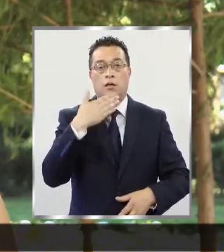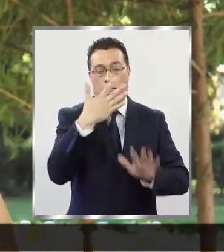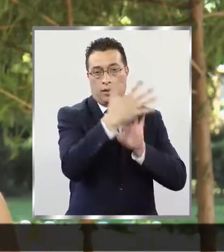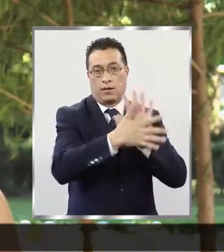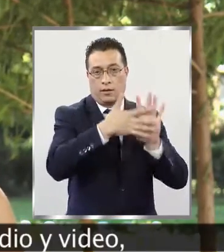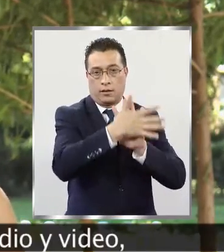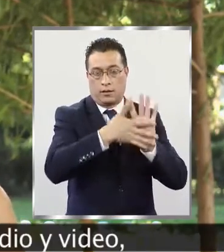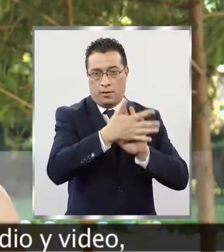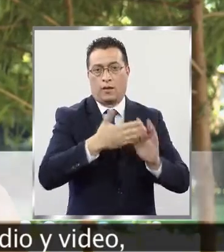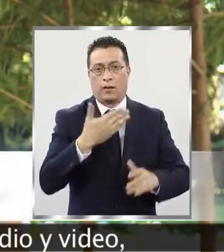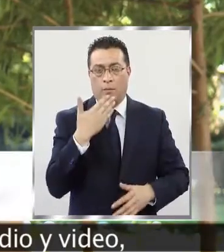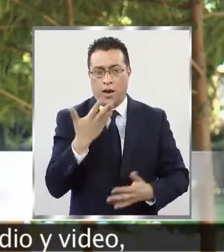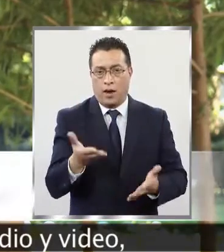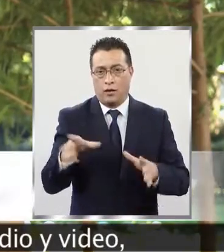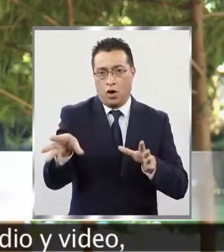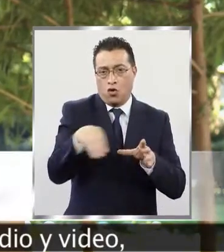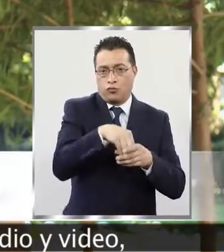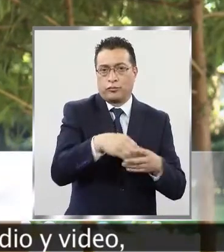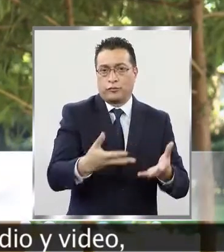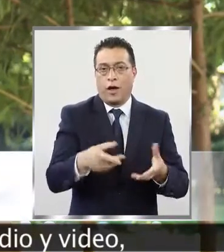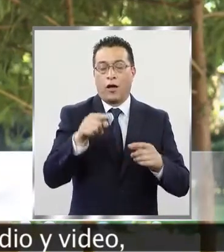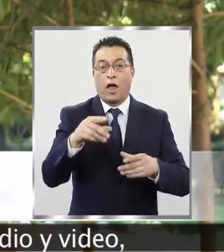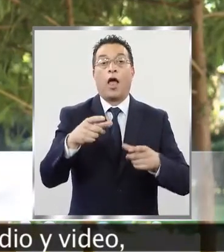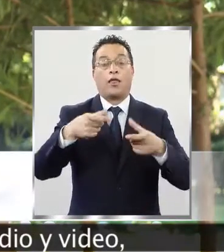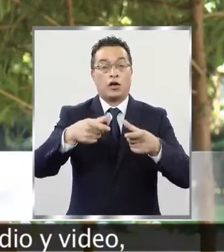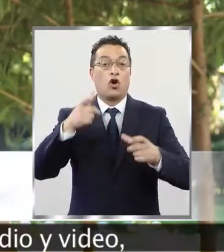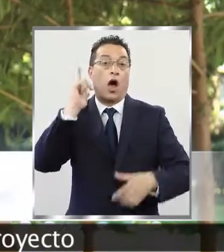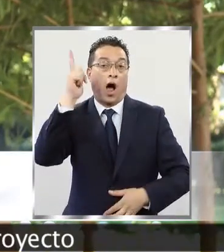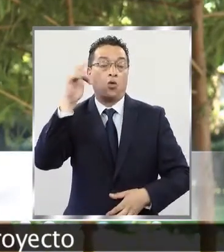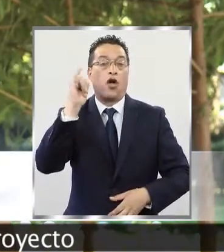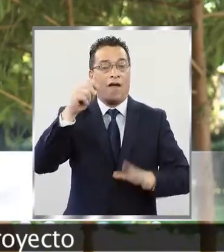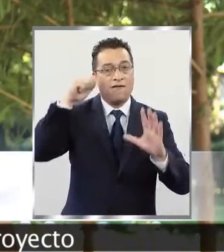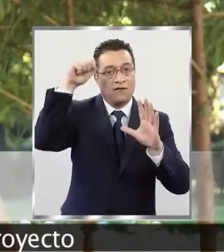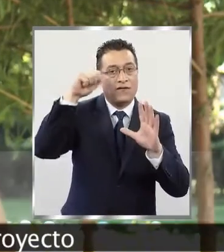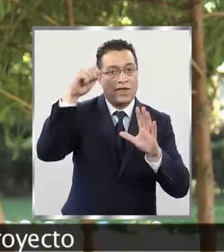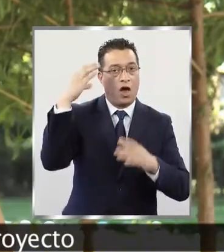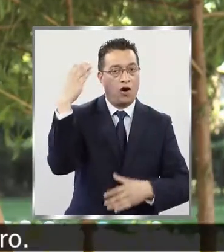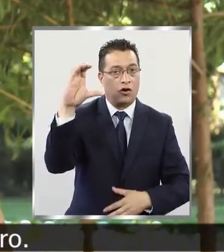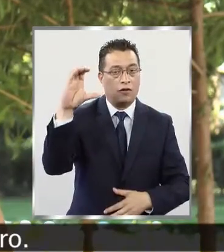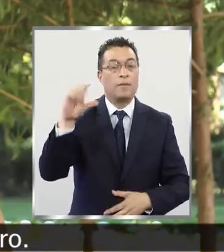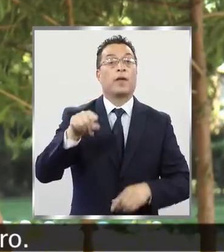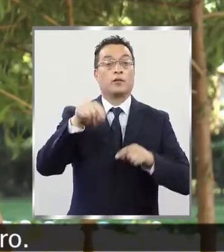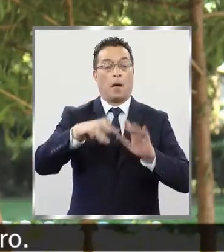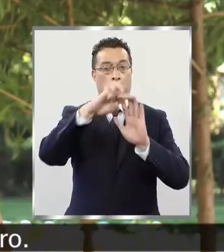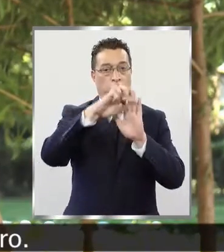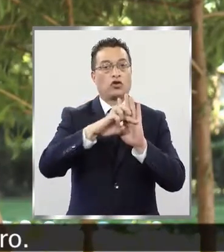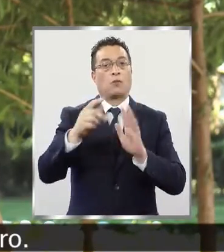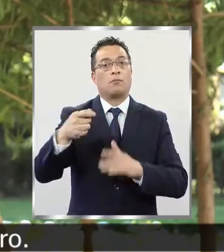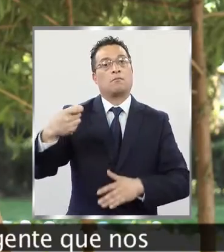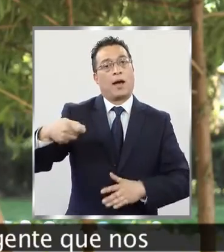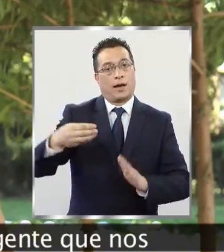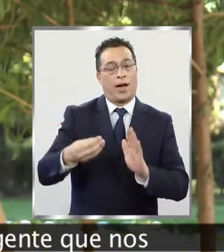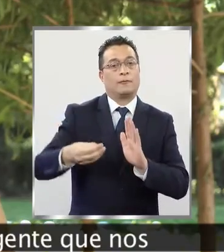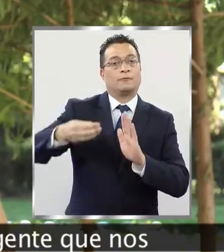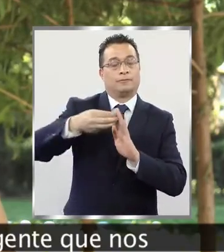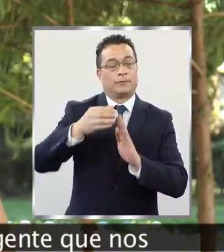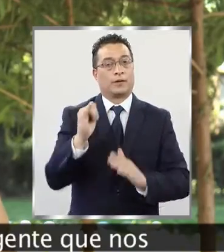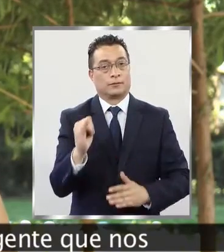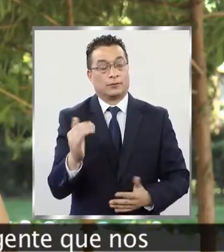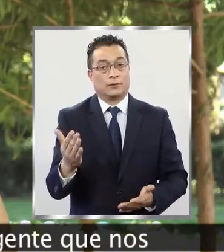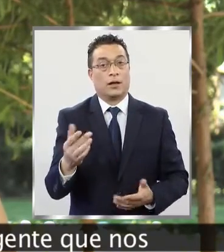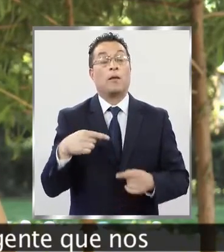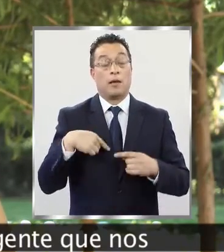lengua de señas. Entonces un disco en audio y video, lo que hace que este proyecto sea un poco más caro. Entonces